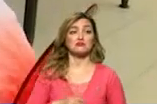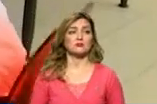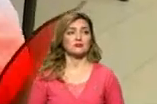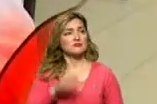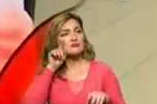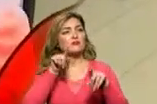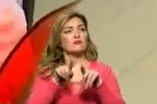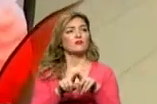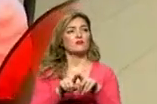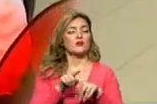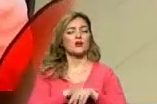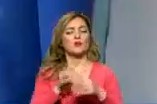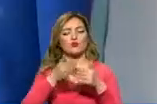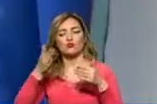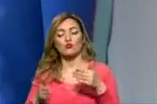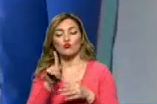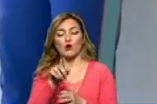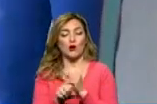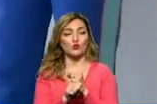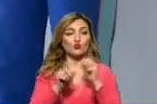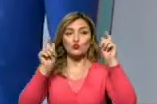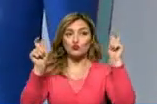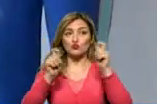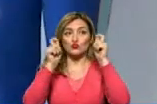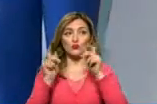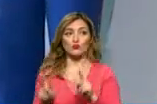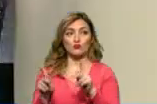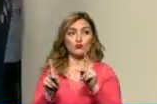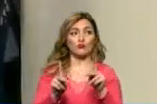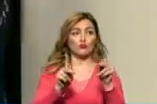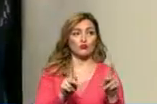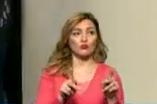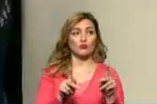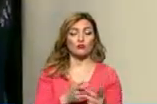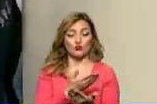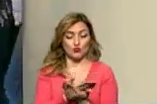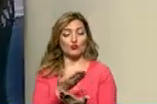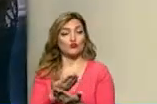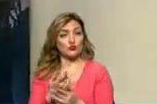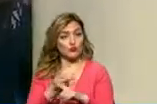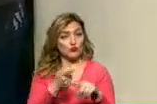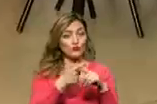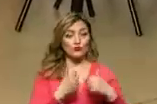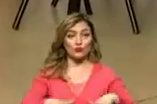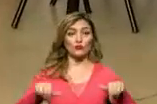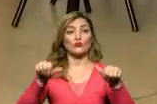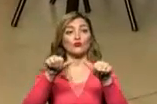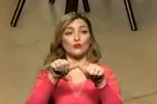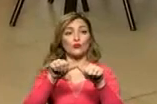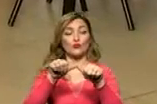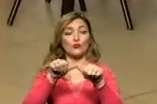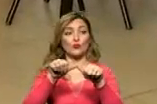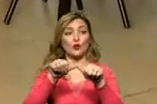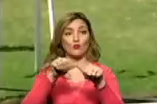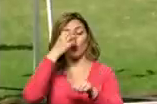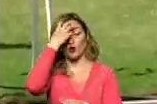Este acuerdo tiene la duración de un año. La Fundación para la Preparación pone a disposición sus diferentes áreas para que sea